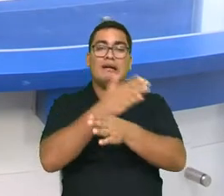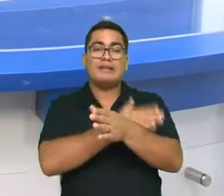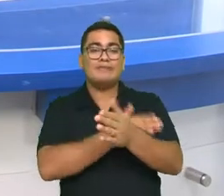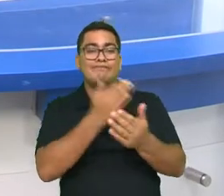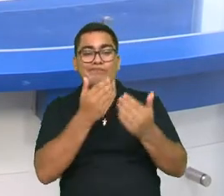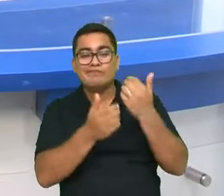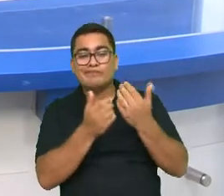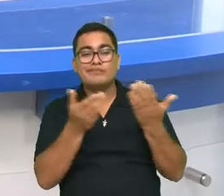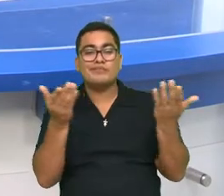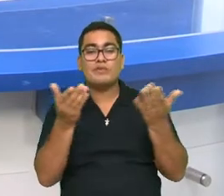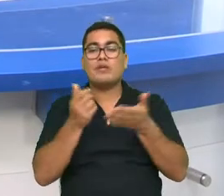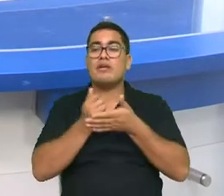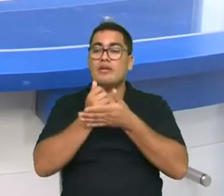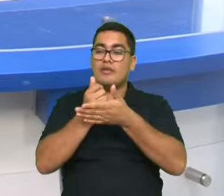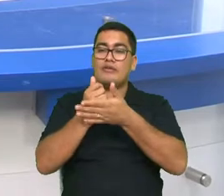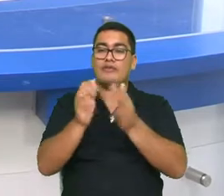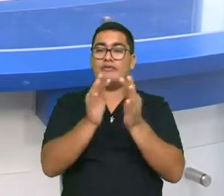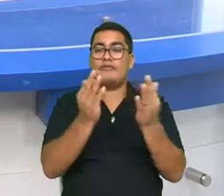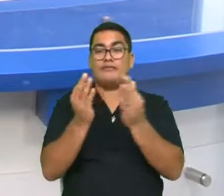brindar apoyo a las familias.